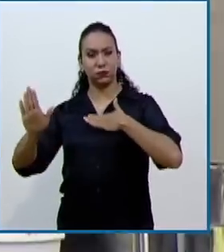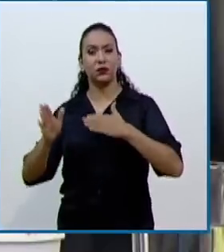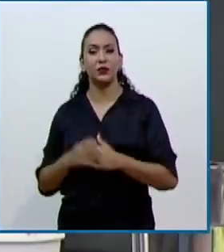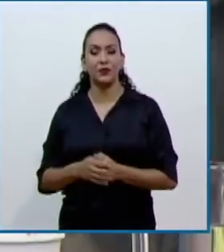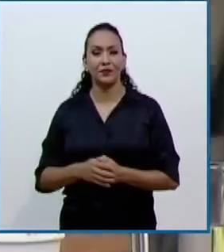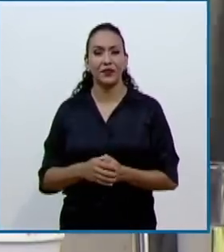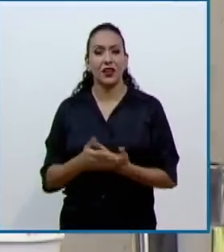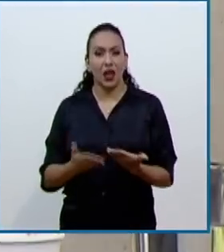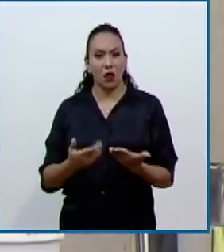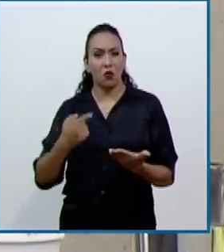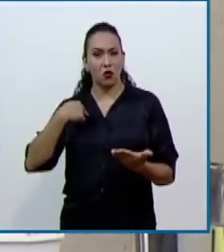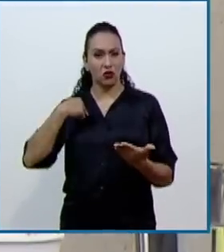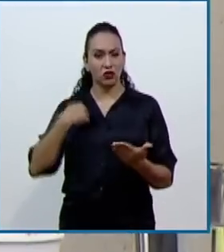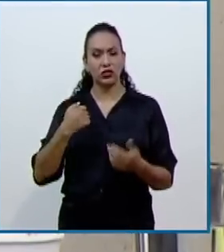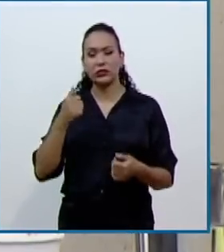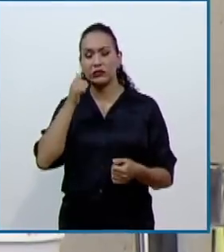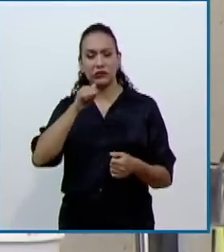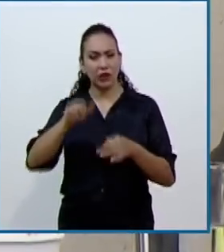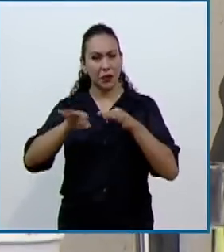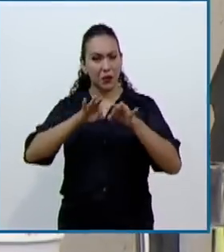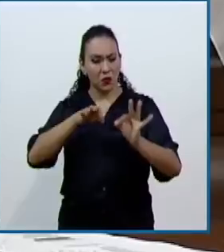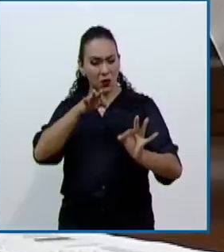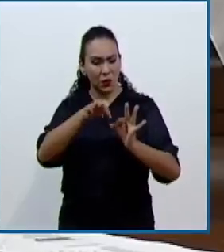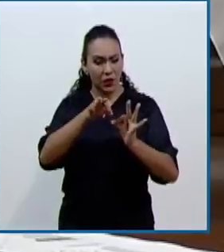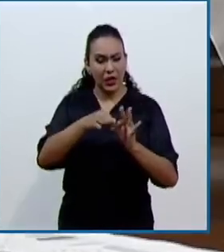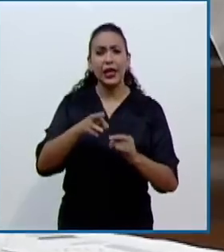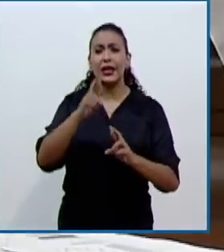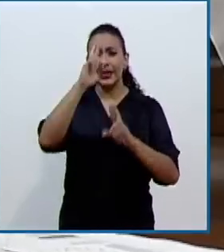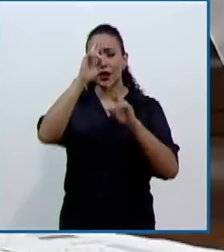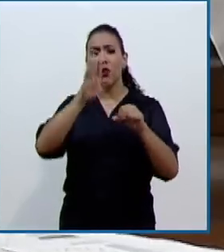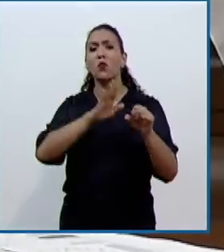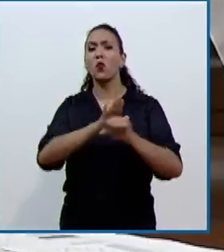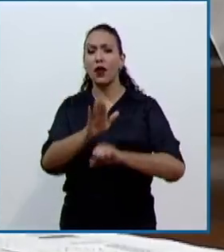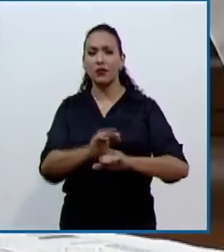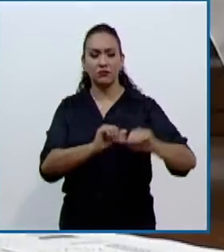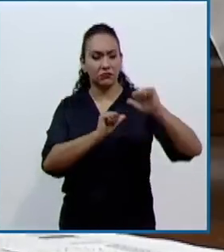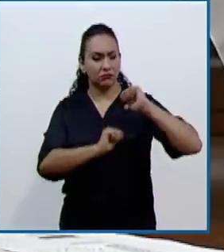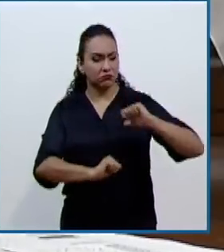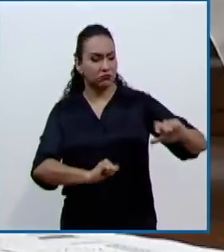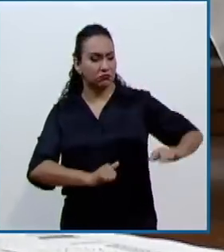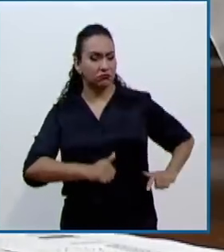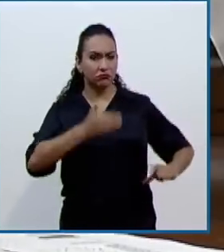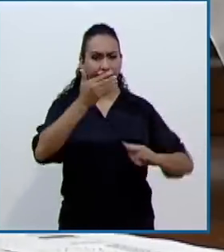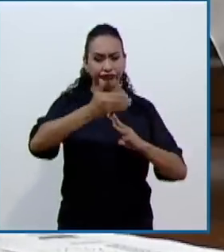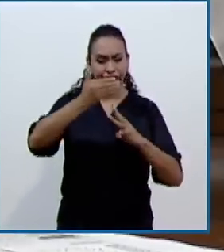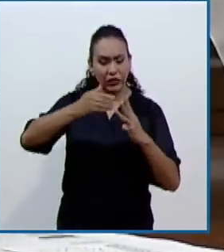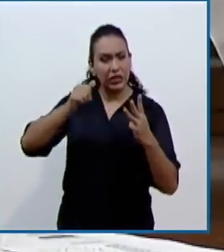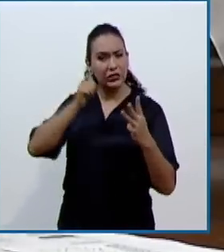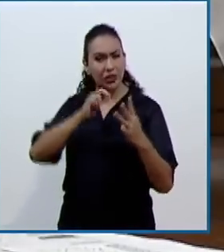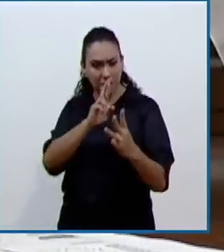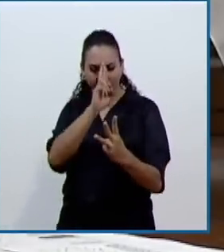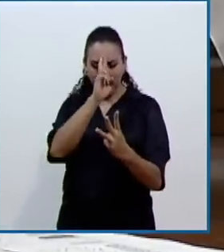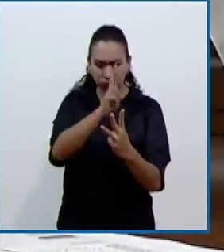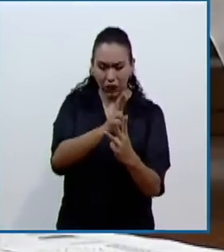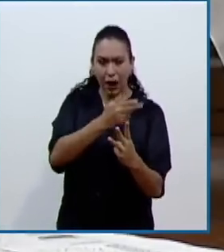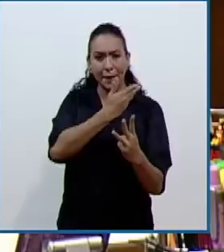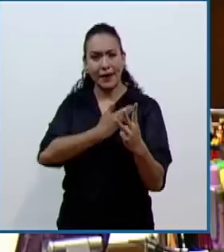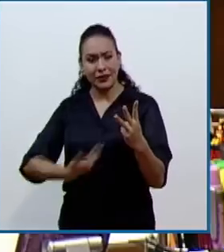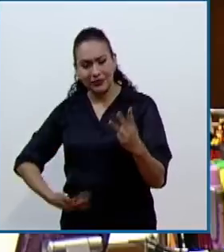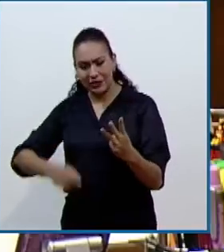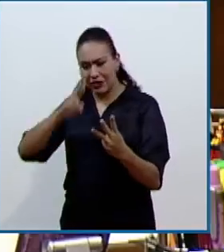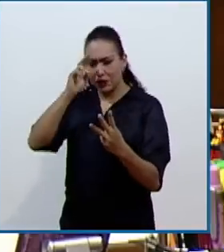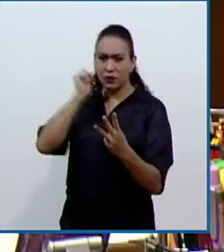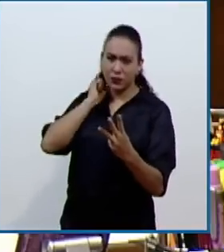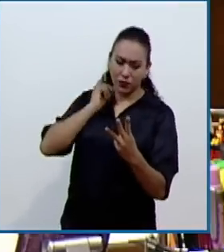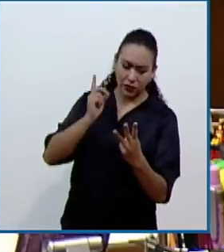esencia republicana de sano equilibrio y separación de poderes autónomos entre sí, dando causa a las transformaciones sociales en